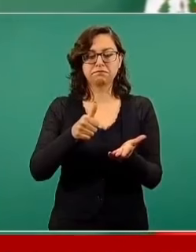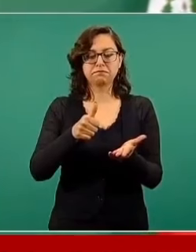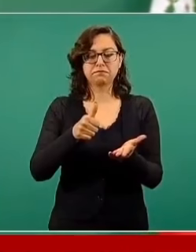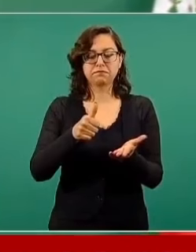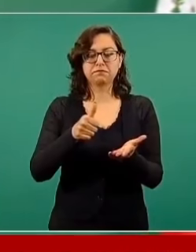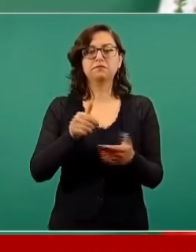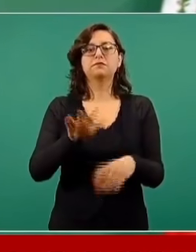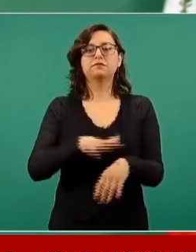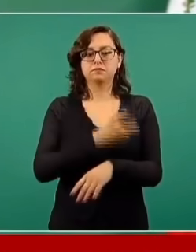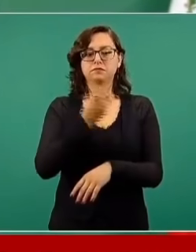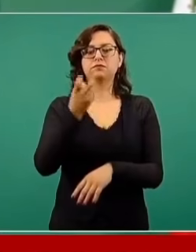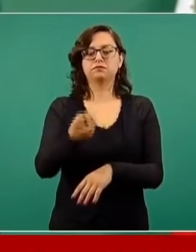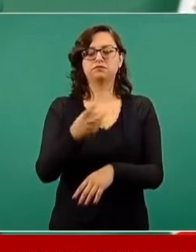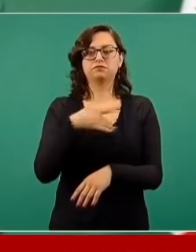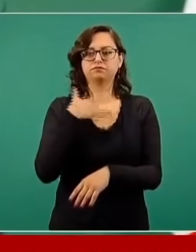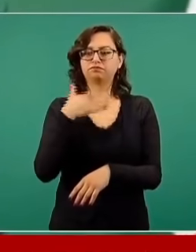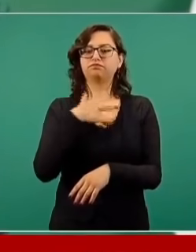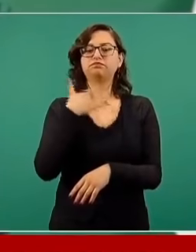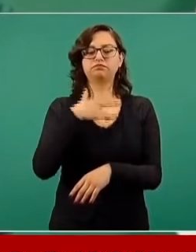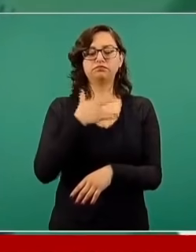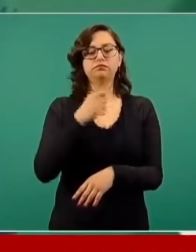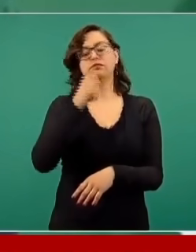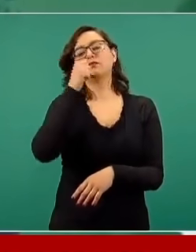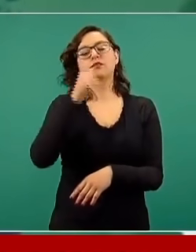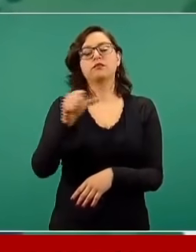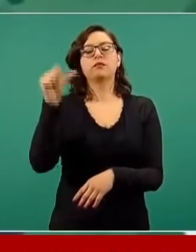y por eso ayer el